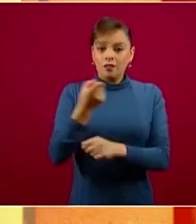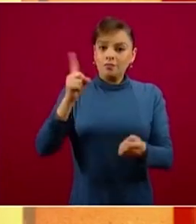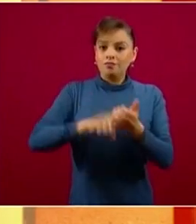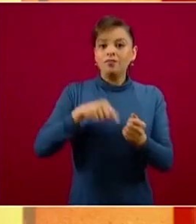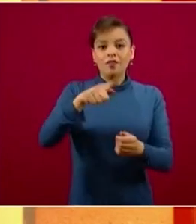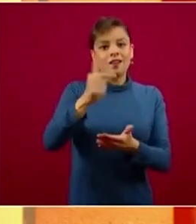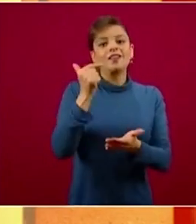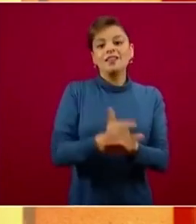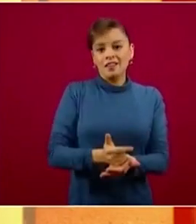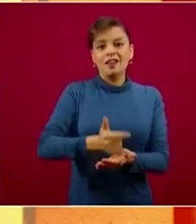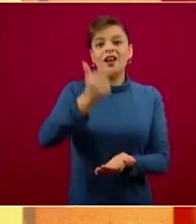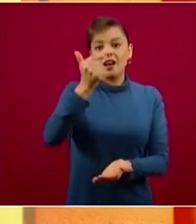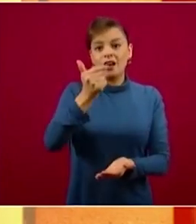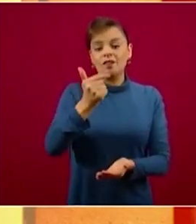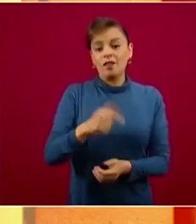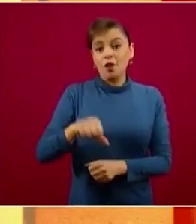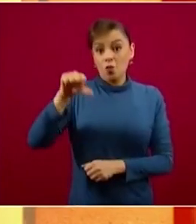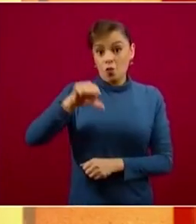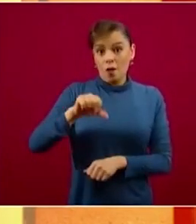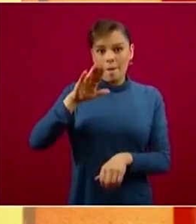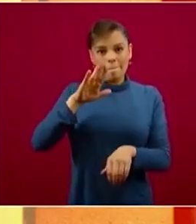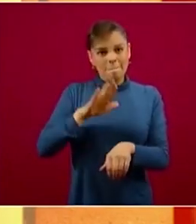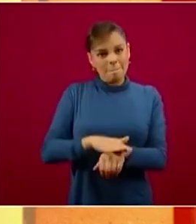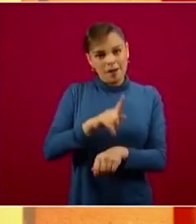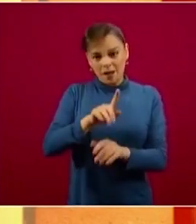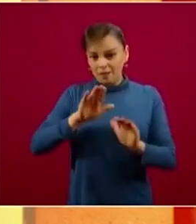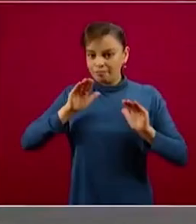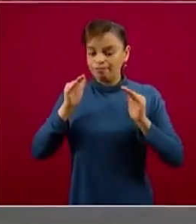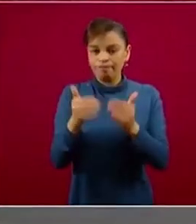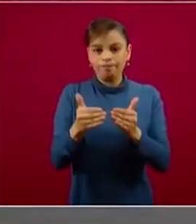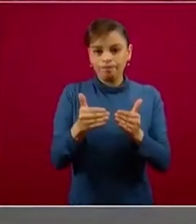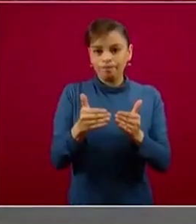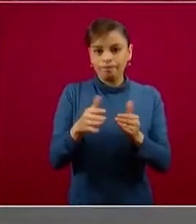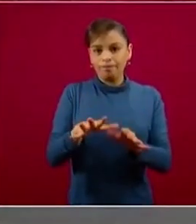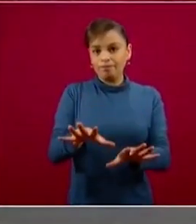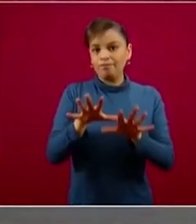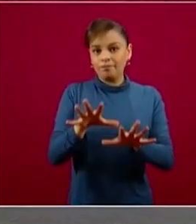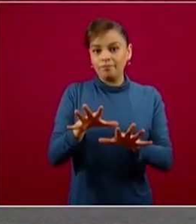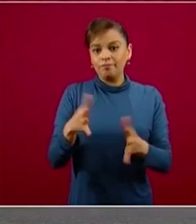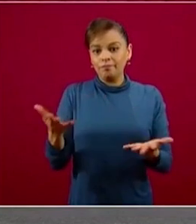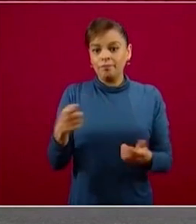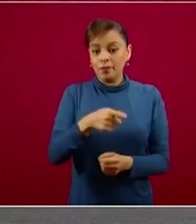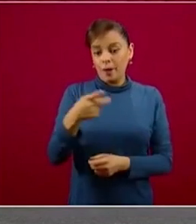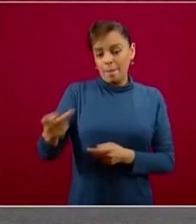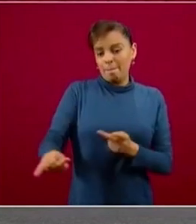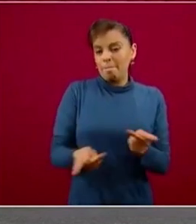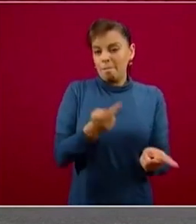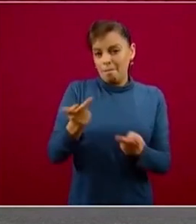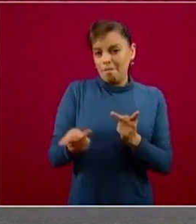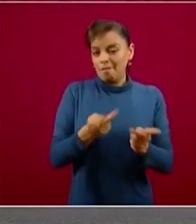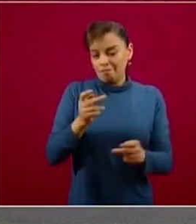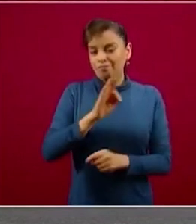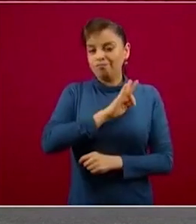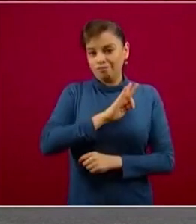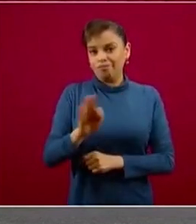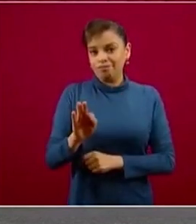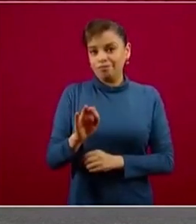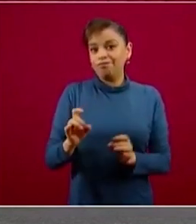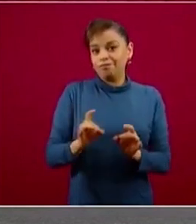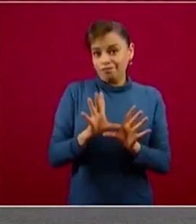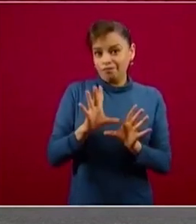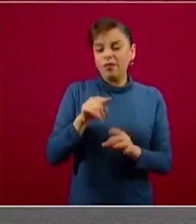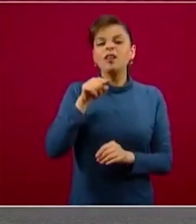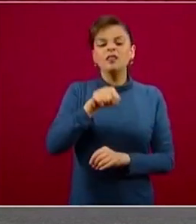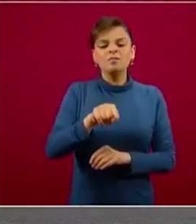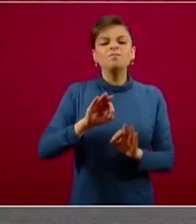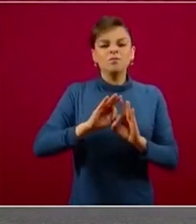forma grave como lo voy a enfatizar hoy varias veces seguramente motivado por algunas de sus preguntas es una forma que se presenta